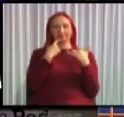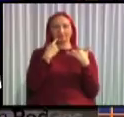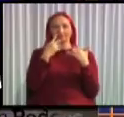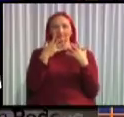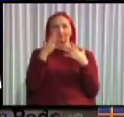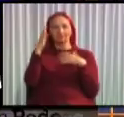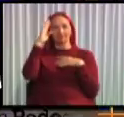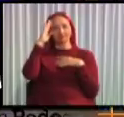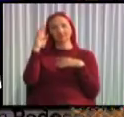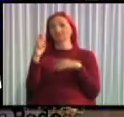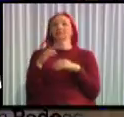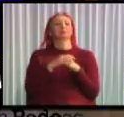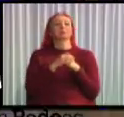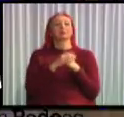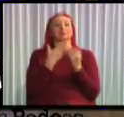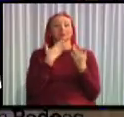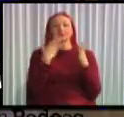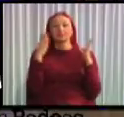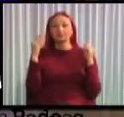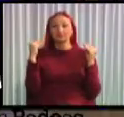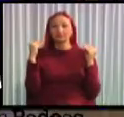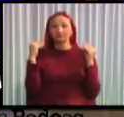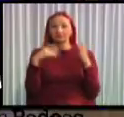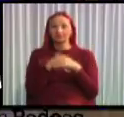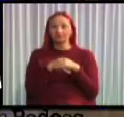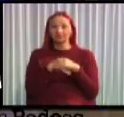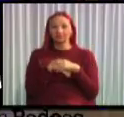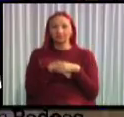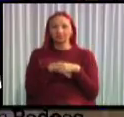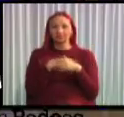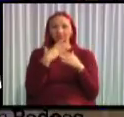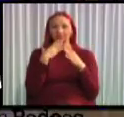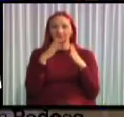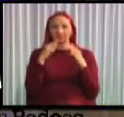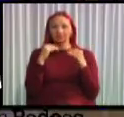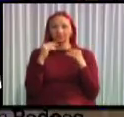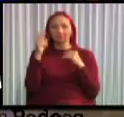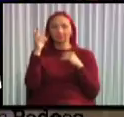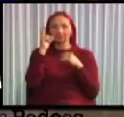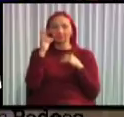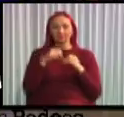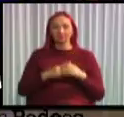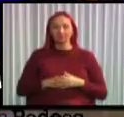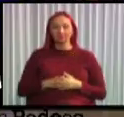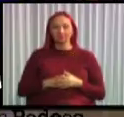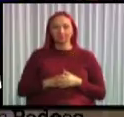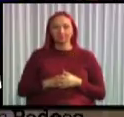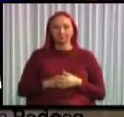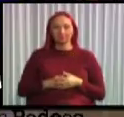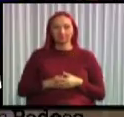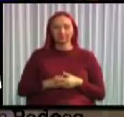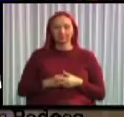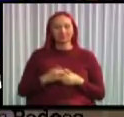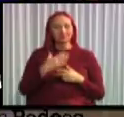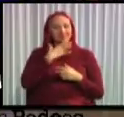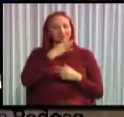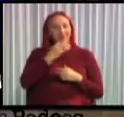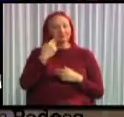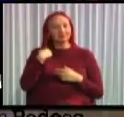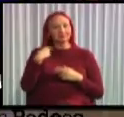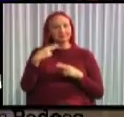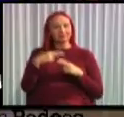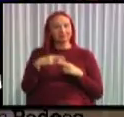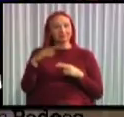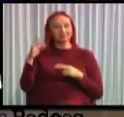desea saludar a don Roger. Muy buenas noches. Buenas noches. Le escuchamos. Muy amable, me llamo